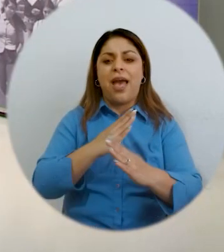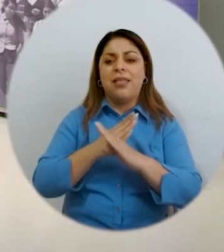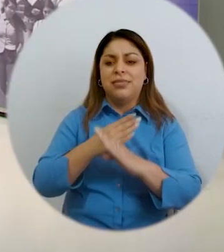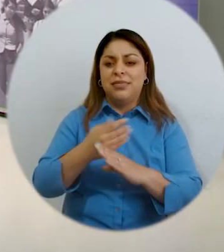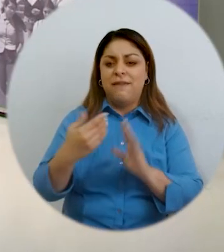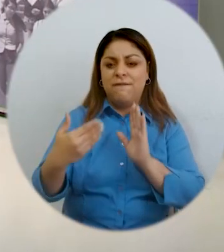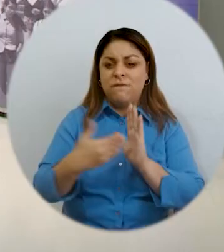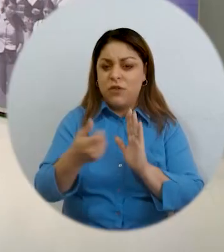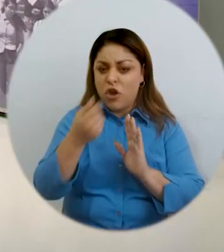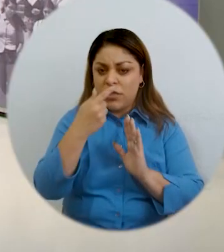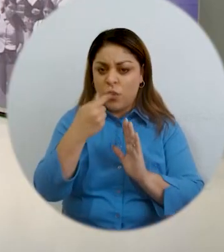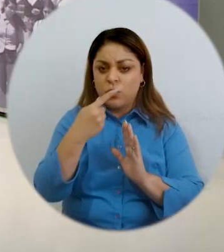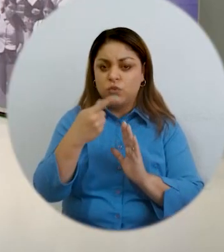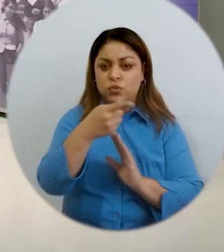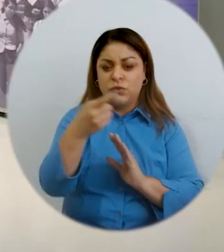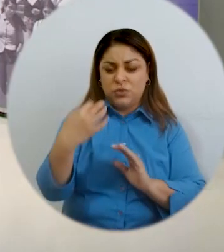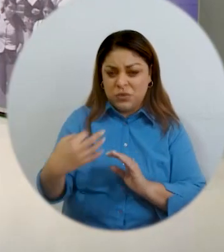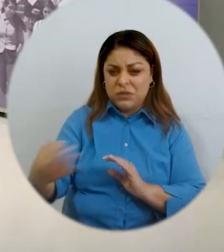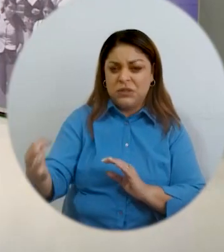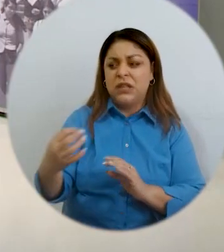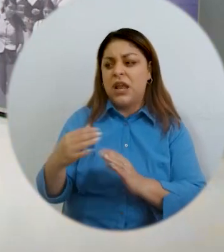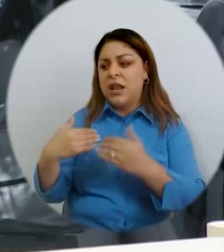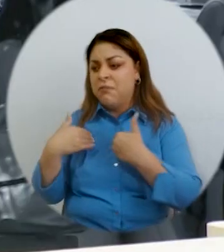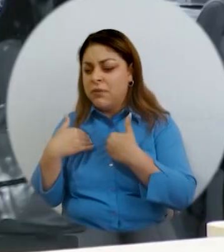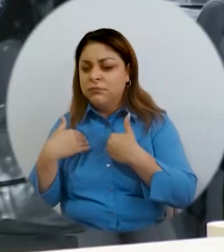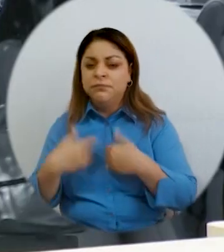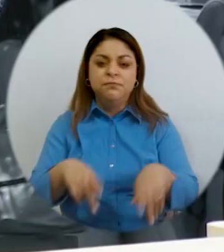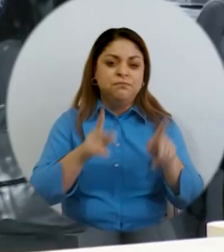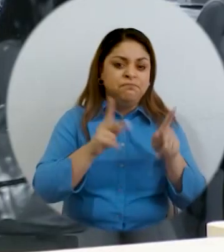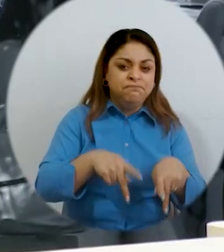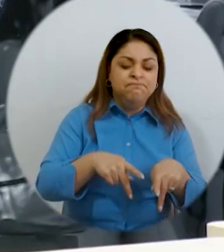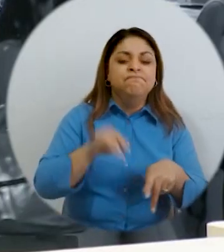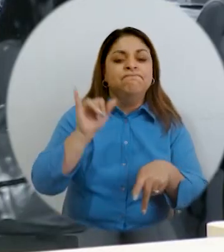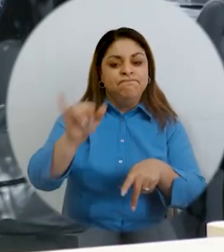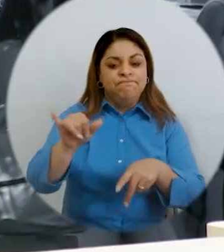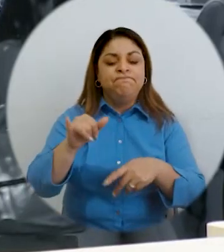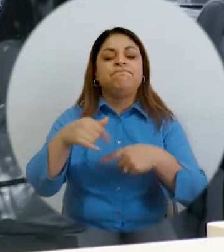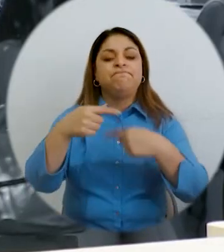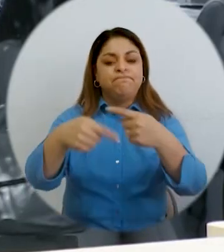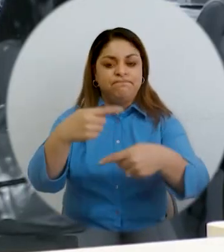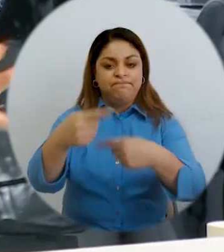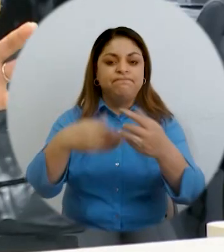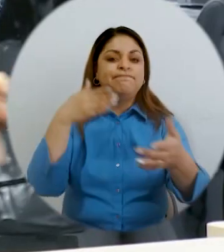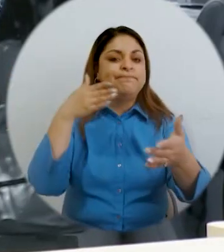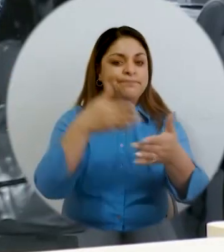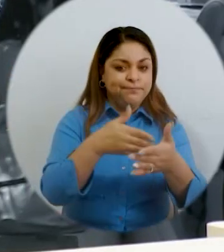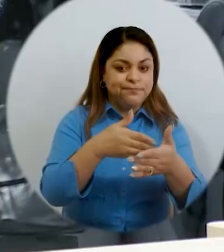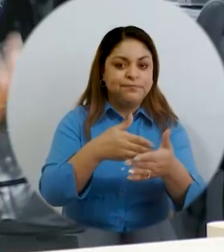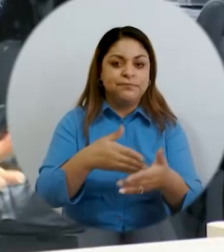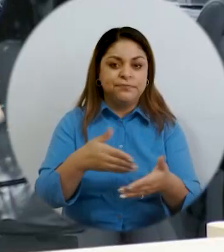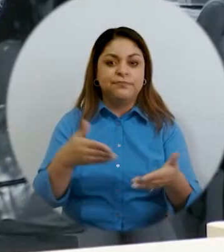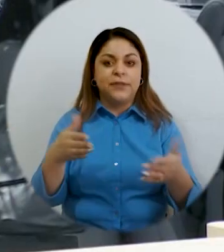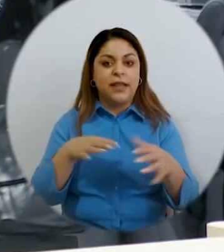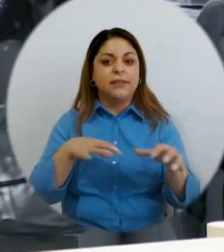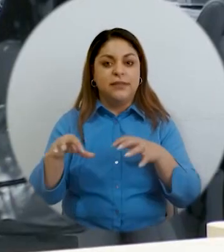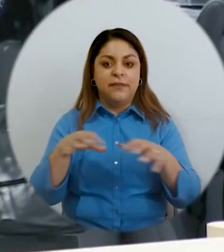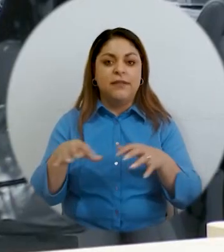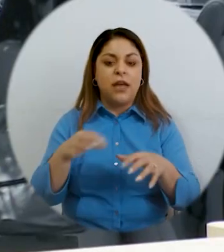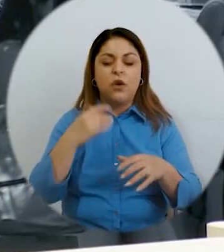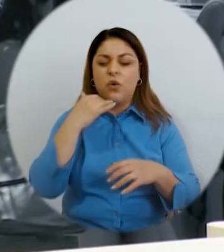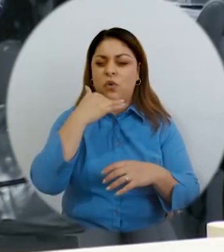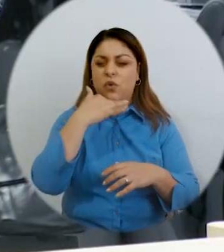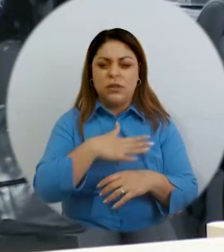los antibióticos que usamos también de manera cotidiana en los animales, en las personas, de alguna manera tienen su incidencia en